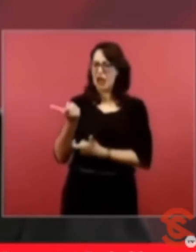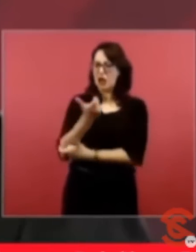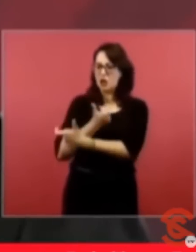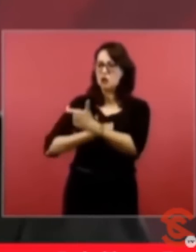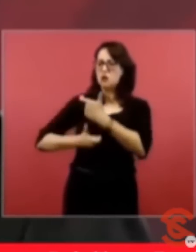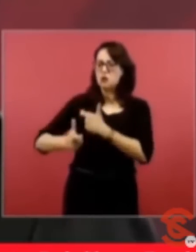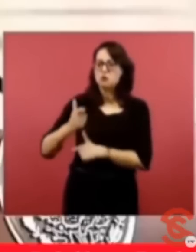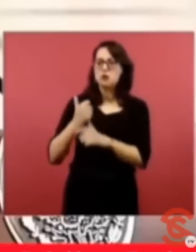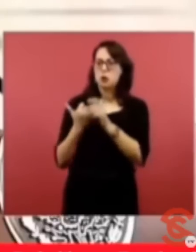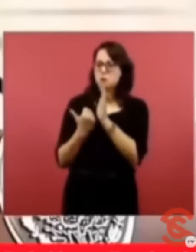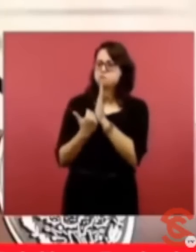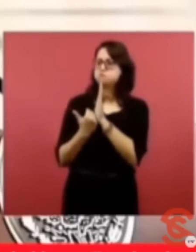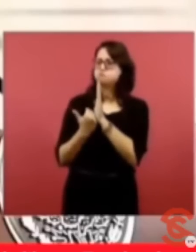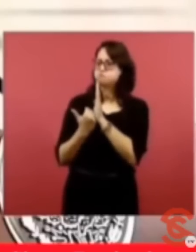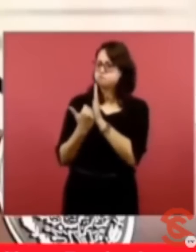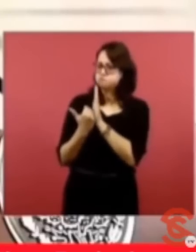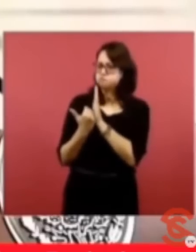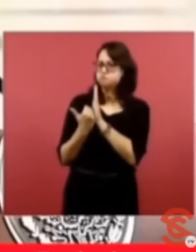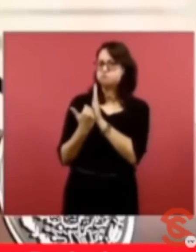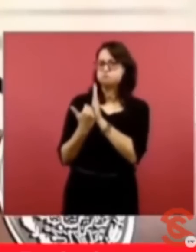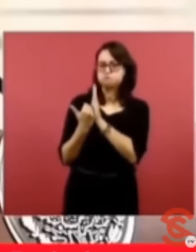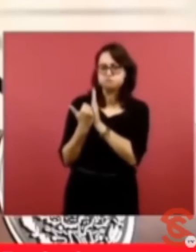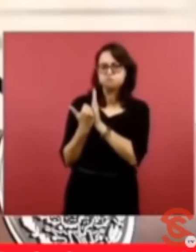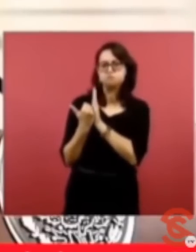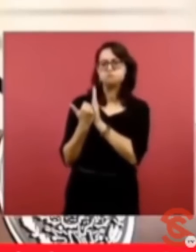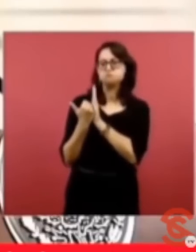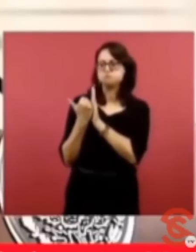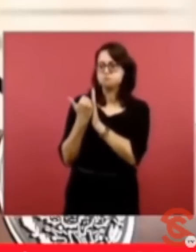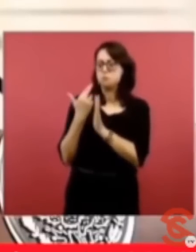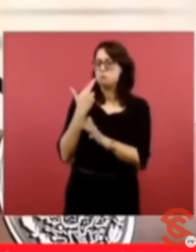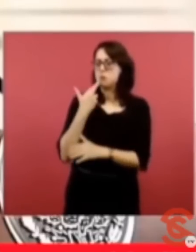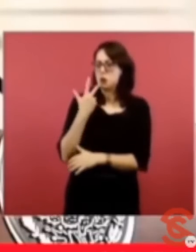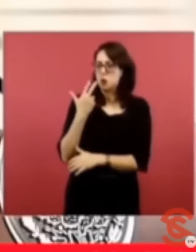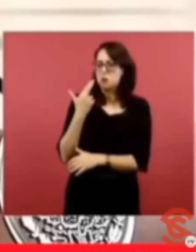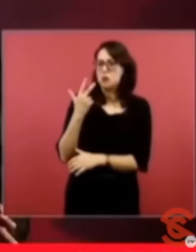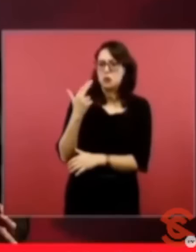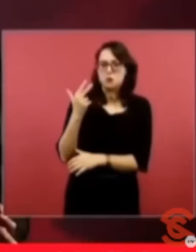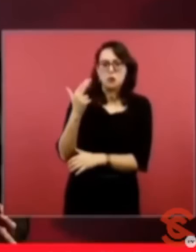Han mejorado los ingresos de los mexicanos.